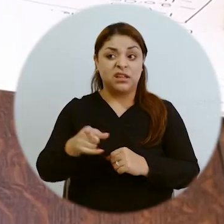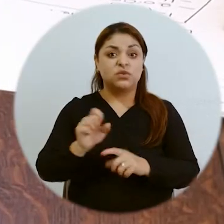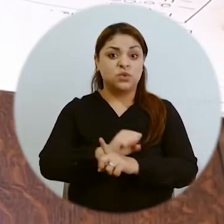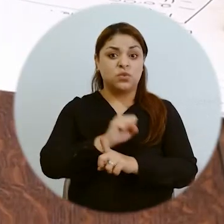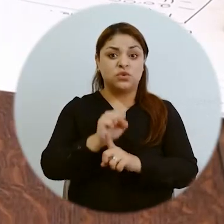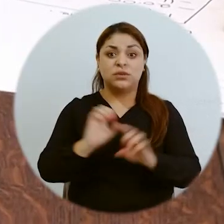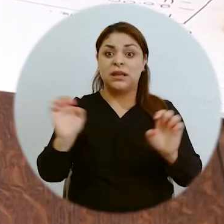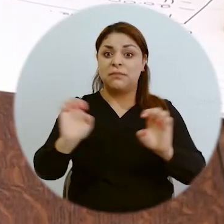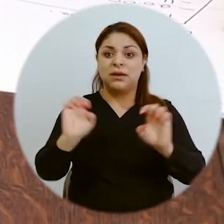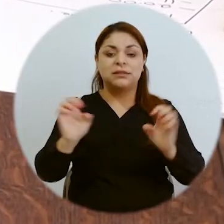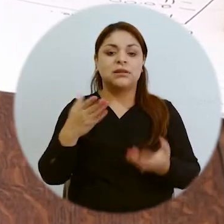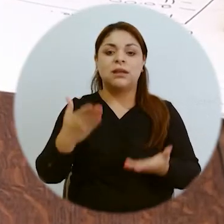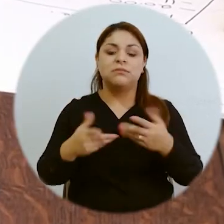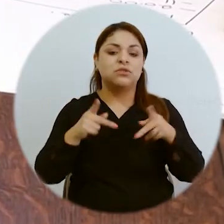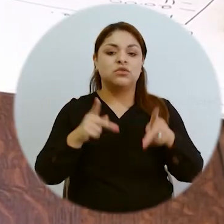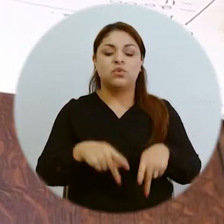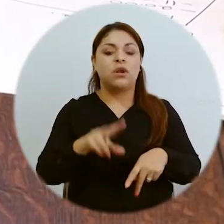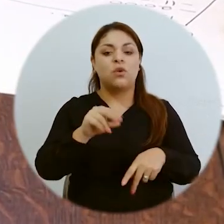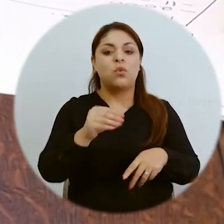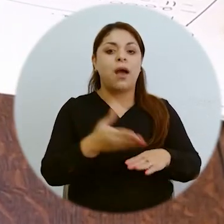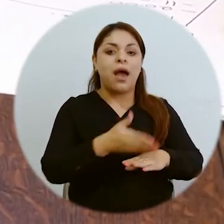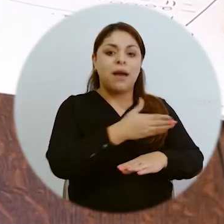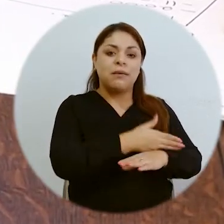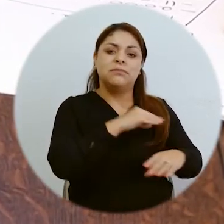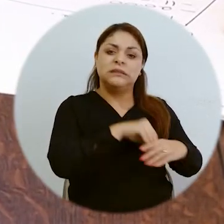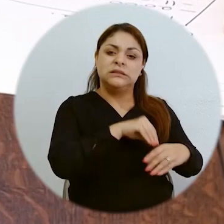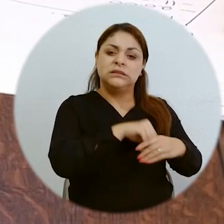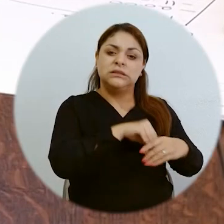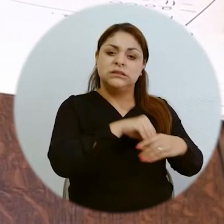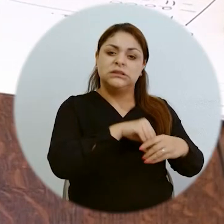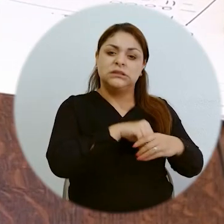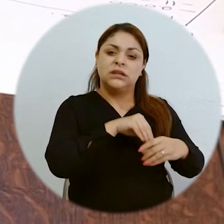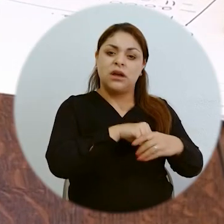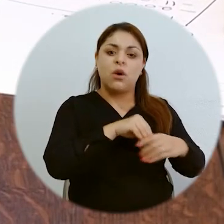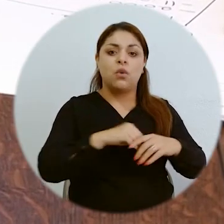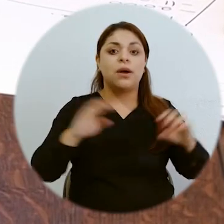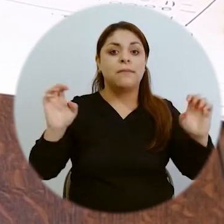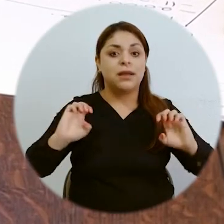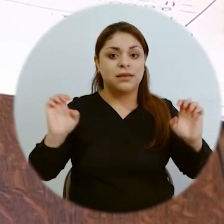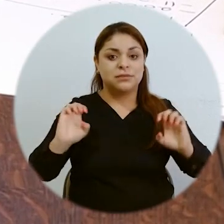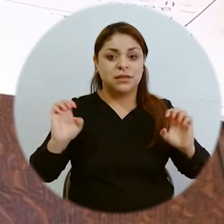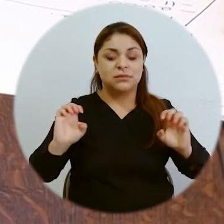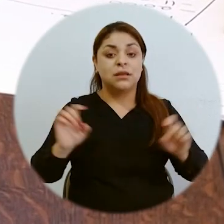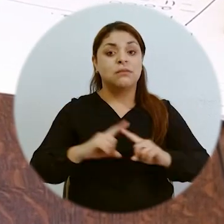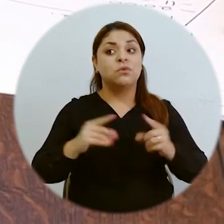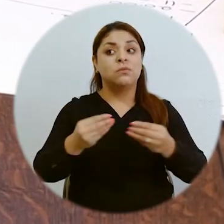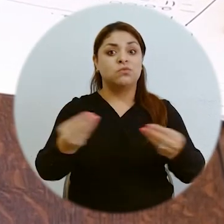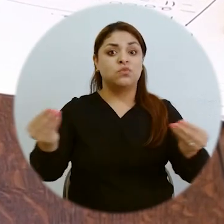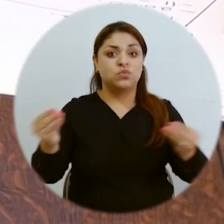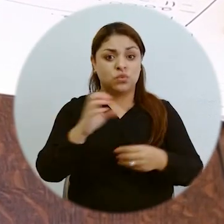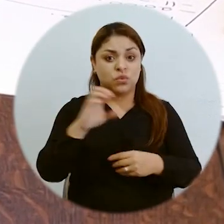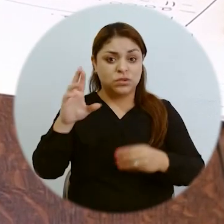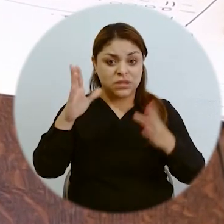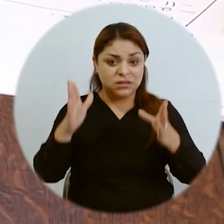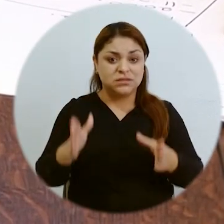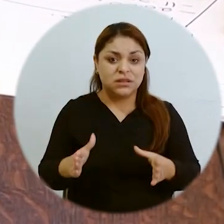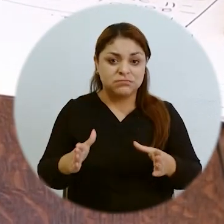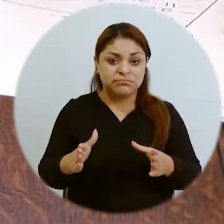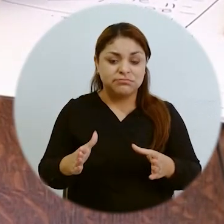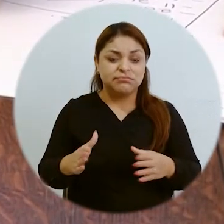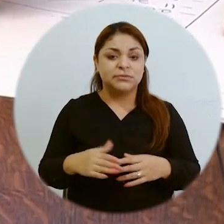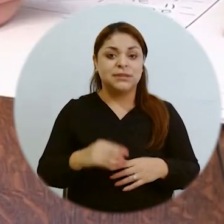en su casa, en su familia, y esto ha llevado a muchos costarricenses al gota a gota. Las situaciones